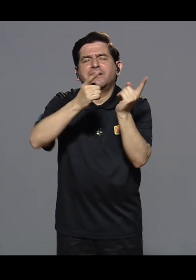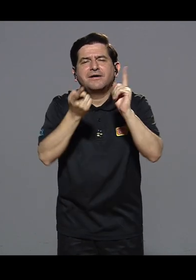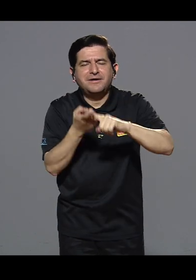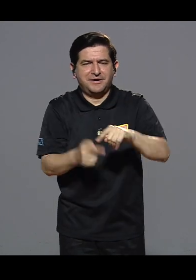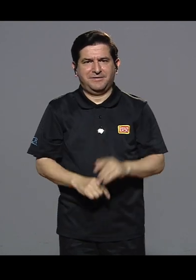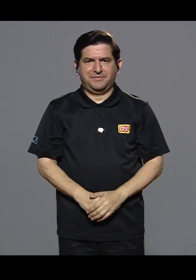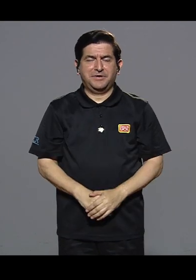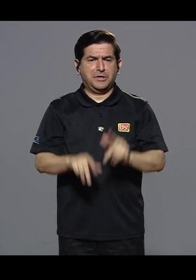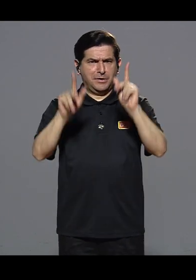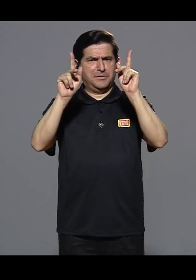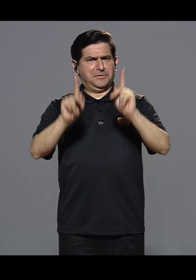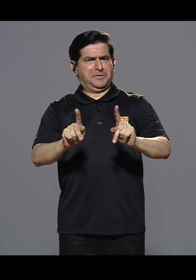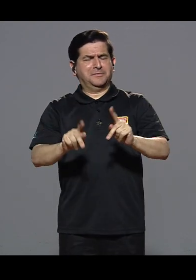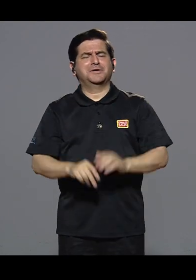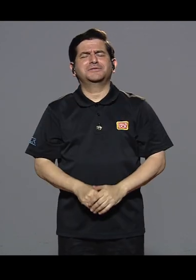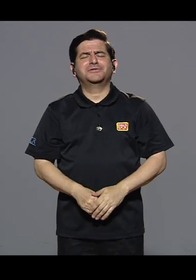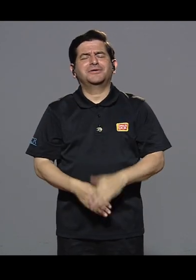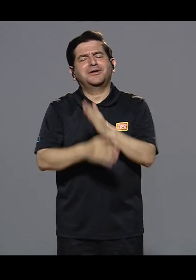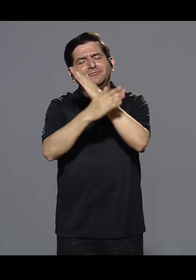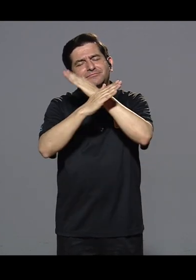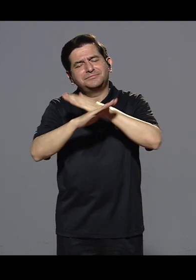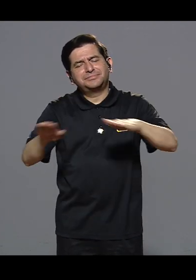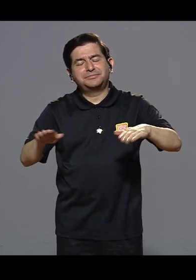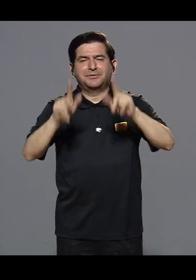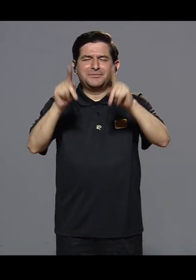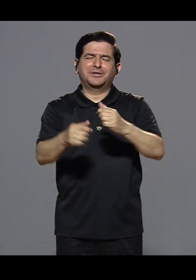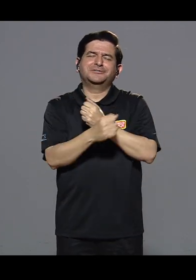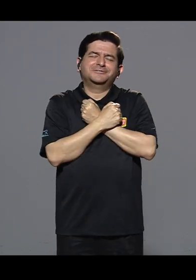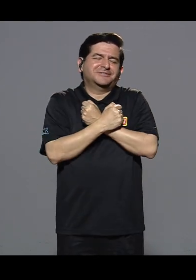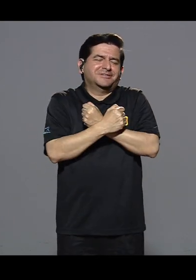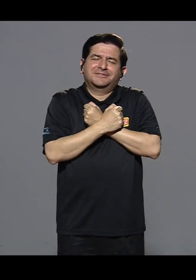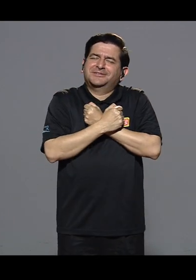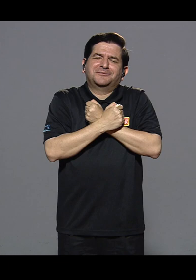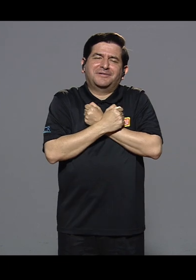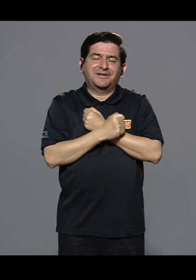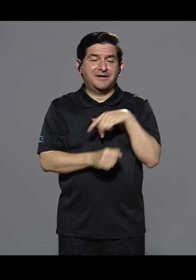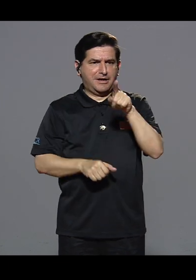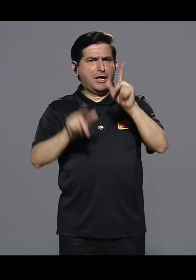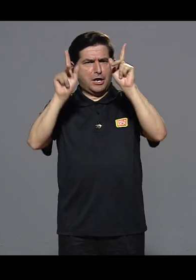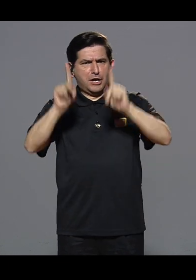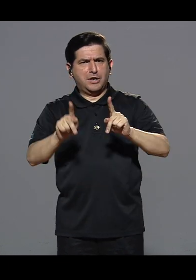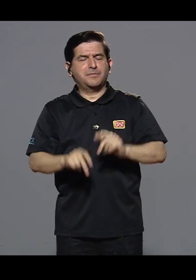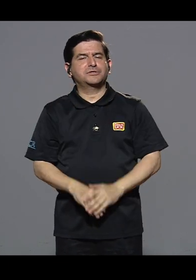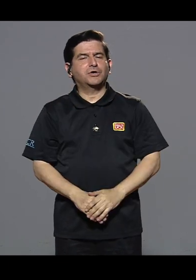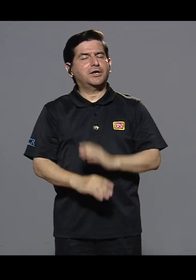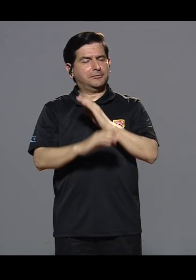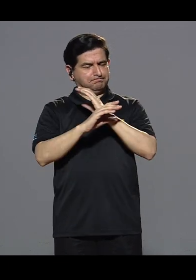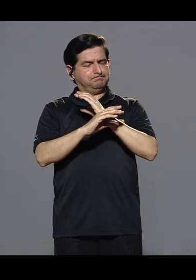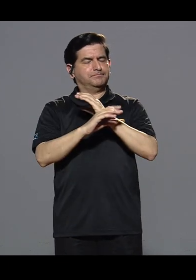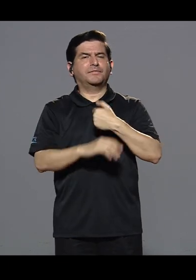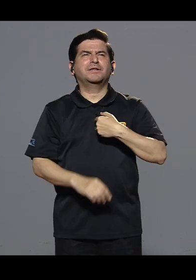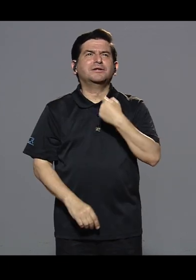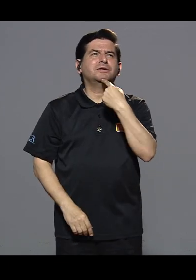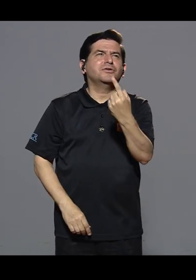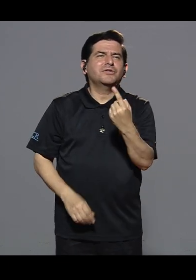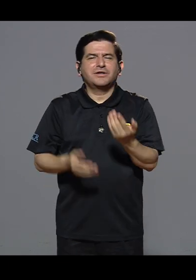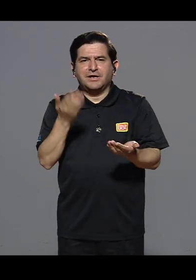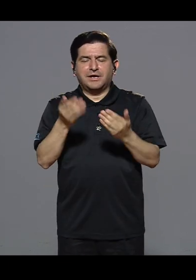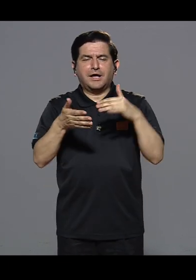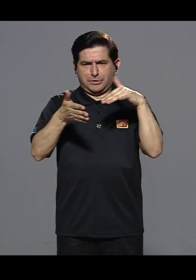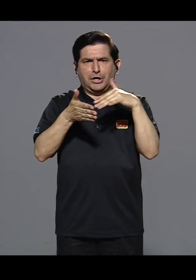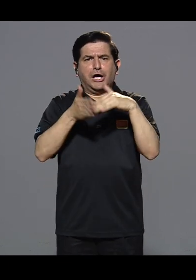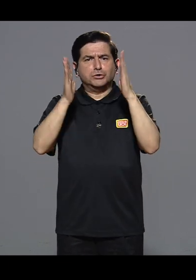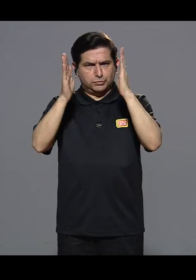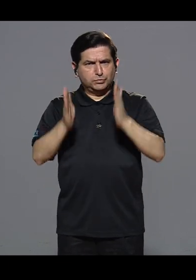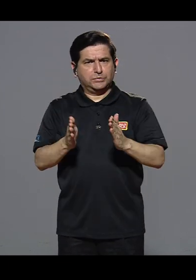es una persona muy pacífica, la gente lo quiere mucho, es una persona muy prudente. Yo diría que es